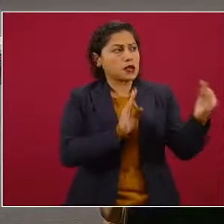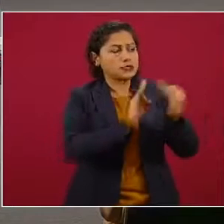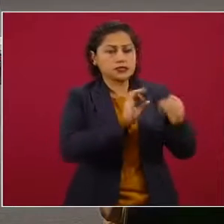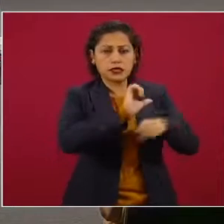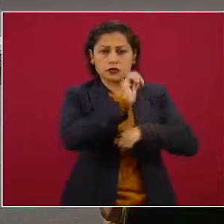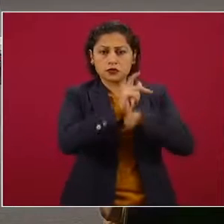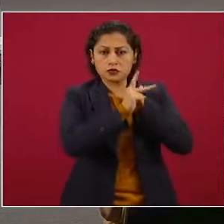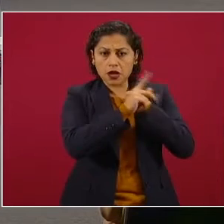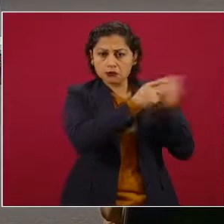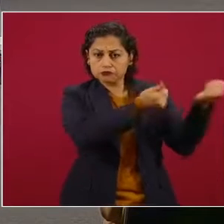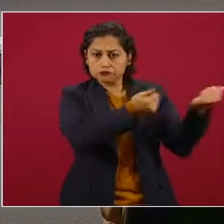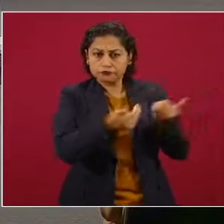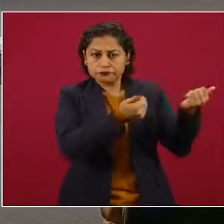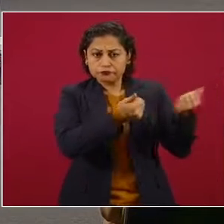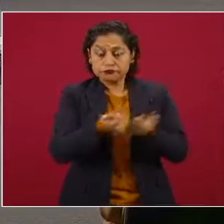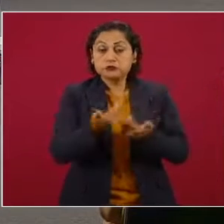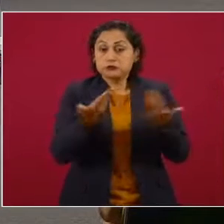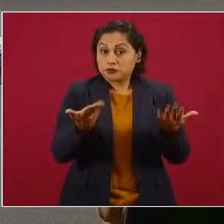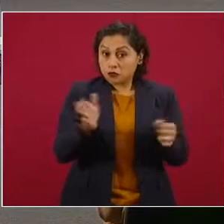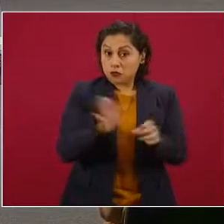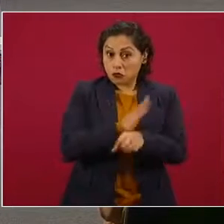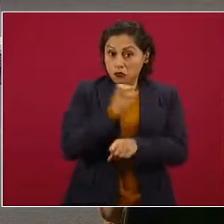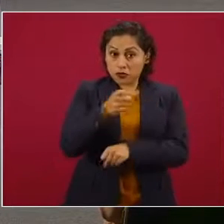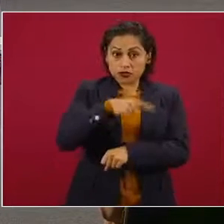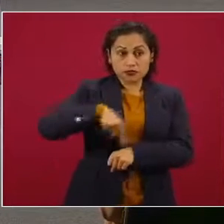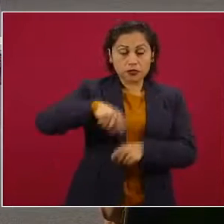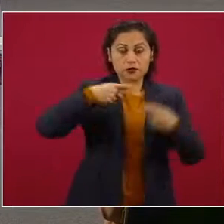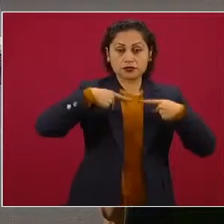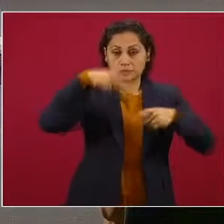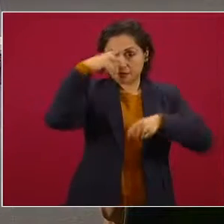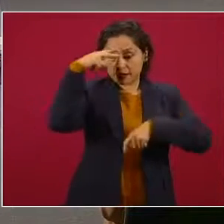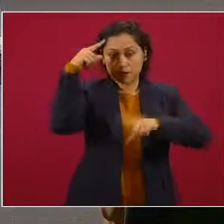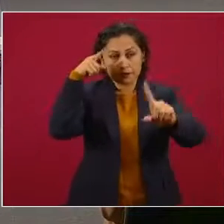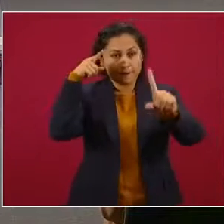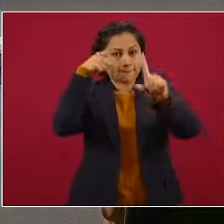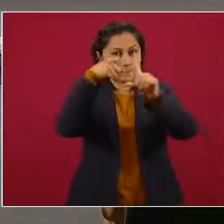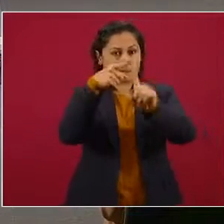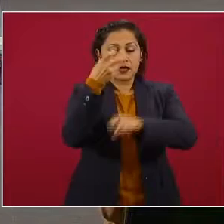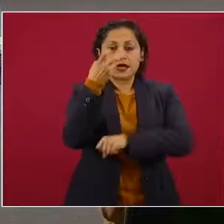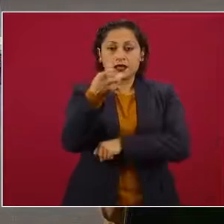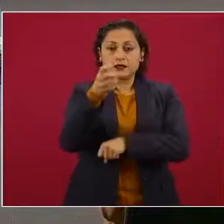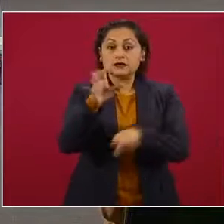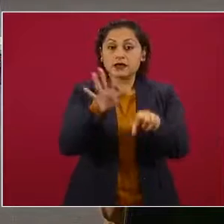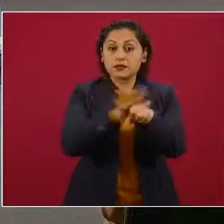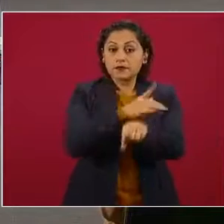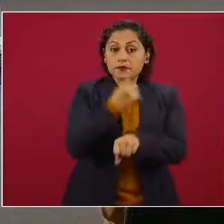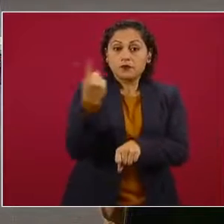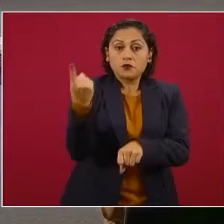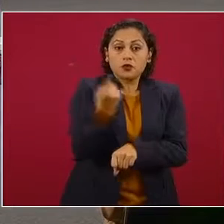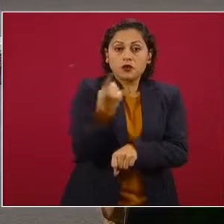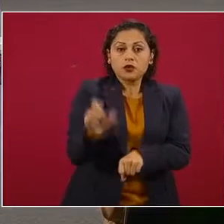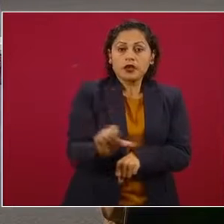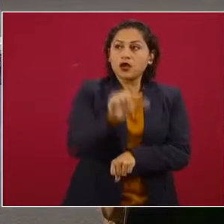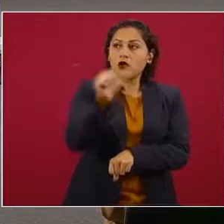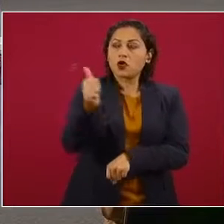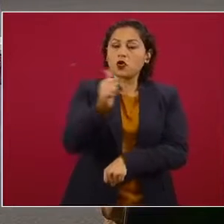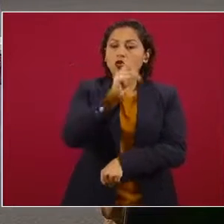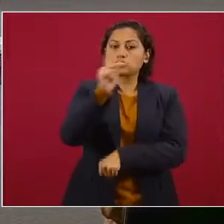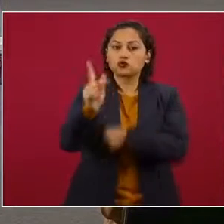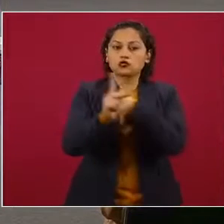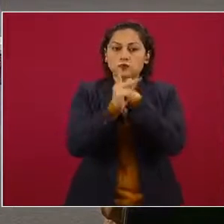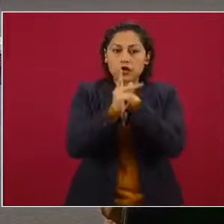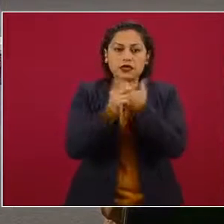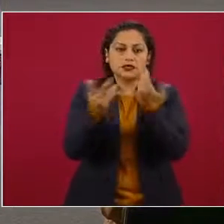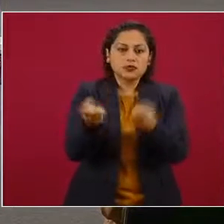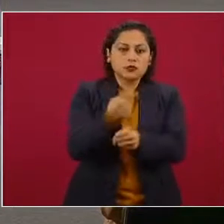esto se deben, y a esto se deben enfocar, porque pocos países en el mundo tienen las